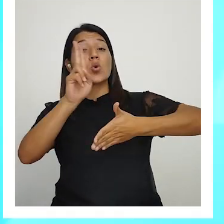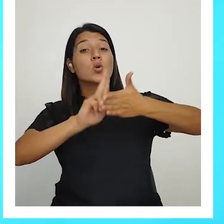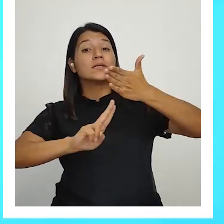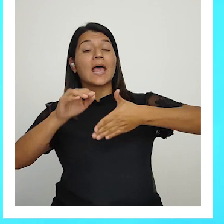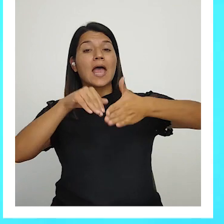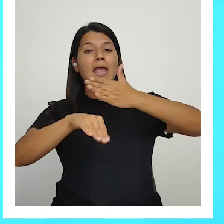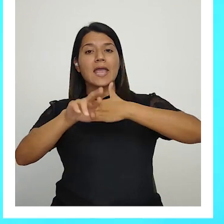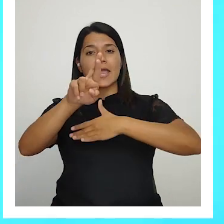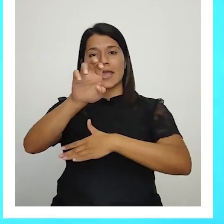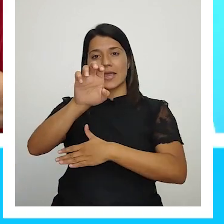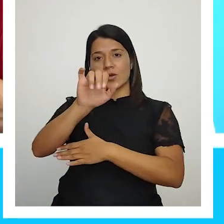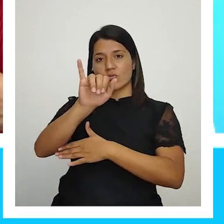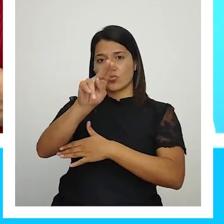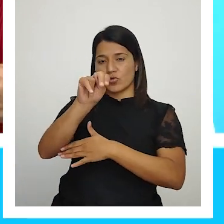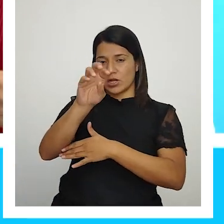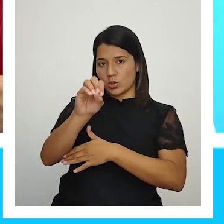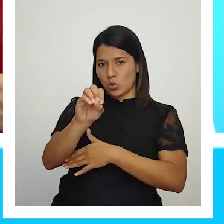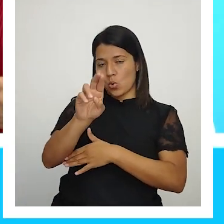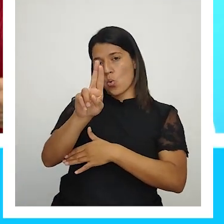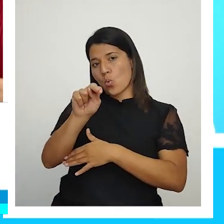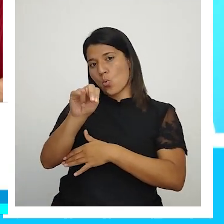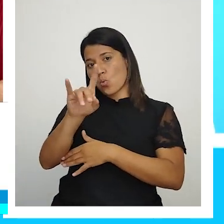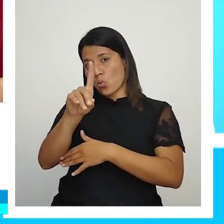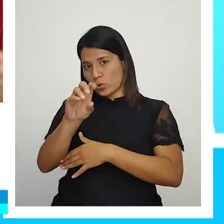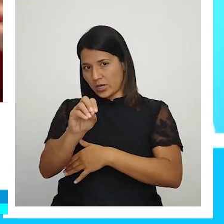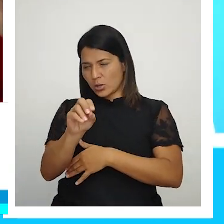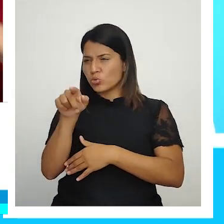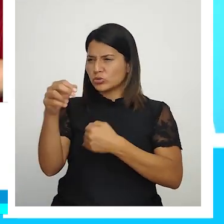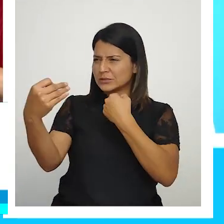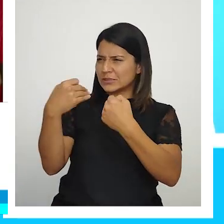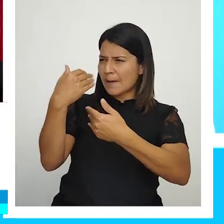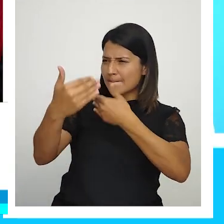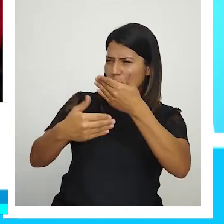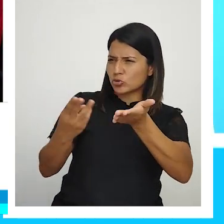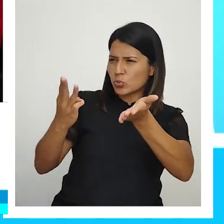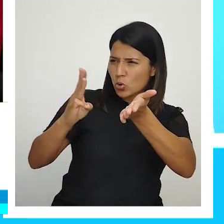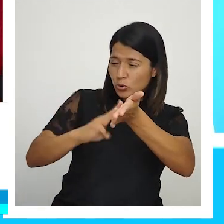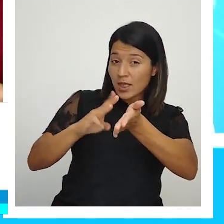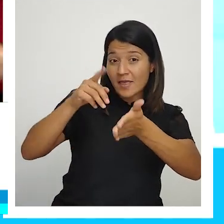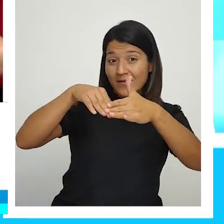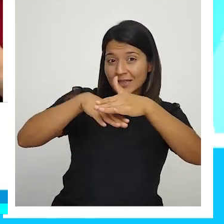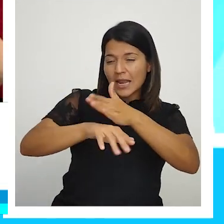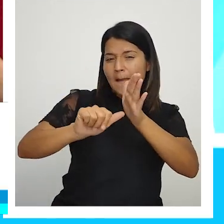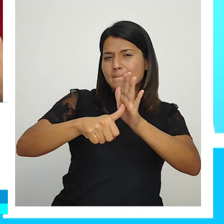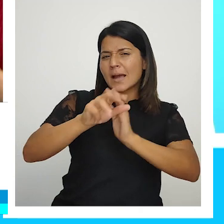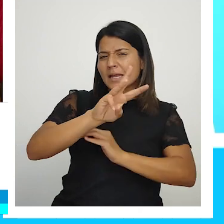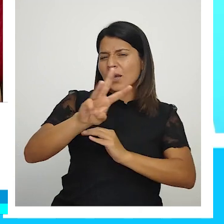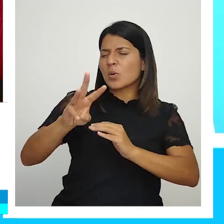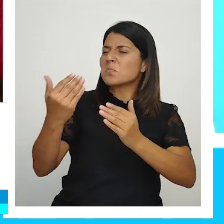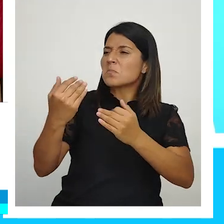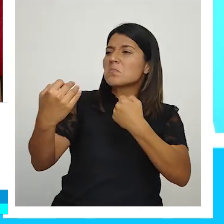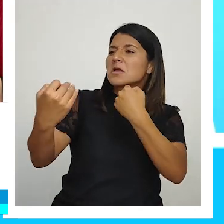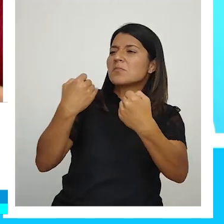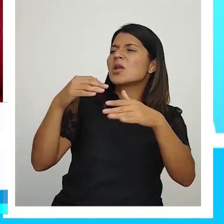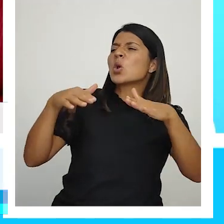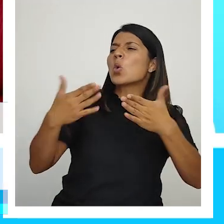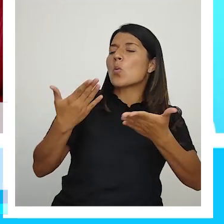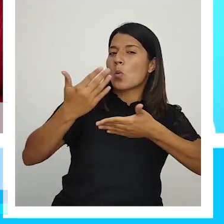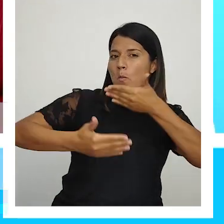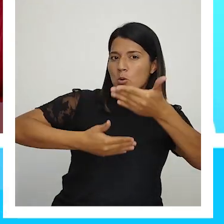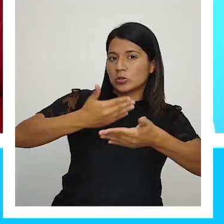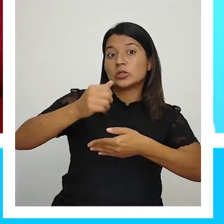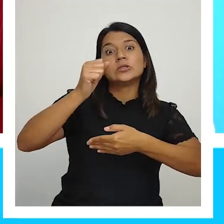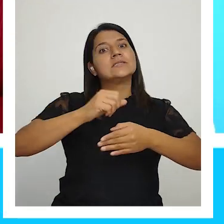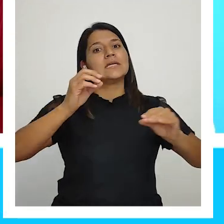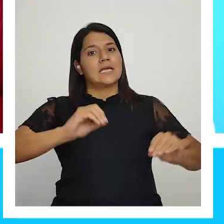va a explicar, hay un proceso de matrícula, usted tiene que entrar a una página web. Cuéntanos un poco cuál es este procedimiento. Claro que